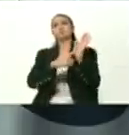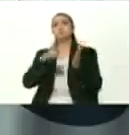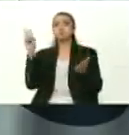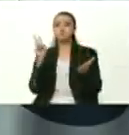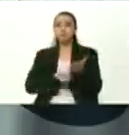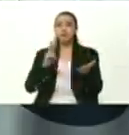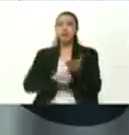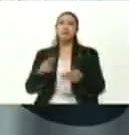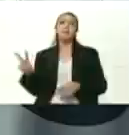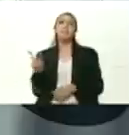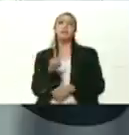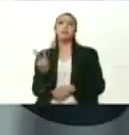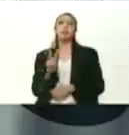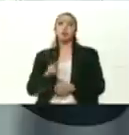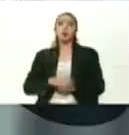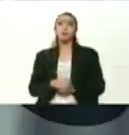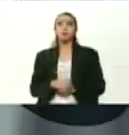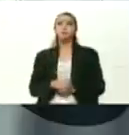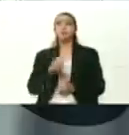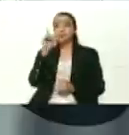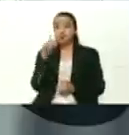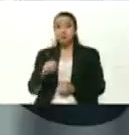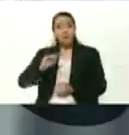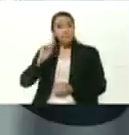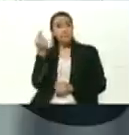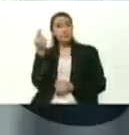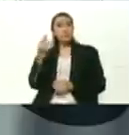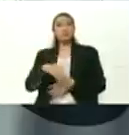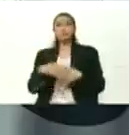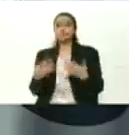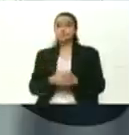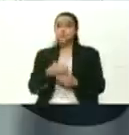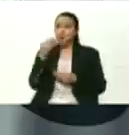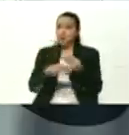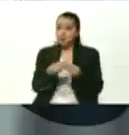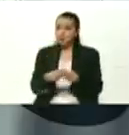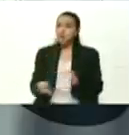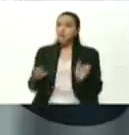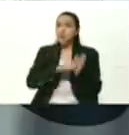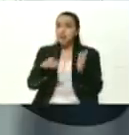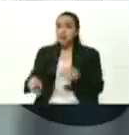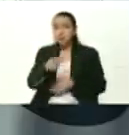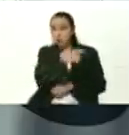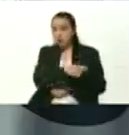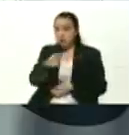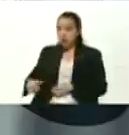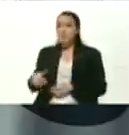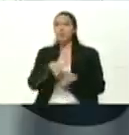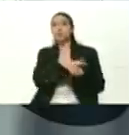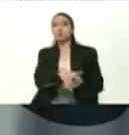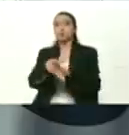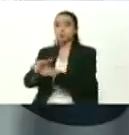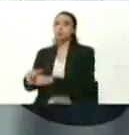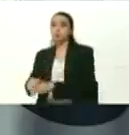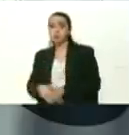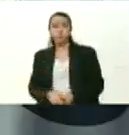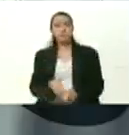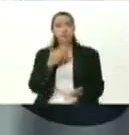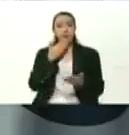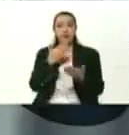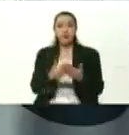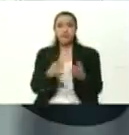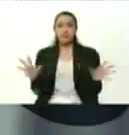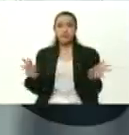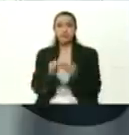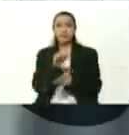Venezuela y para, en primer lugar, reivindicar a las víctimas de violaciones a derechos humanos. Muchas gracias.